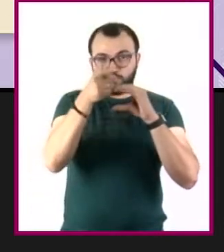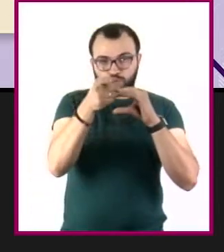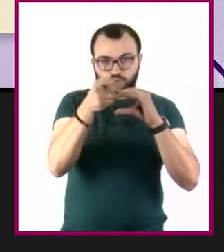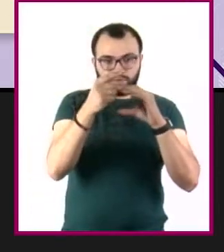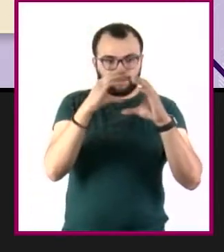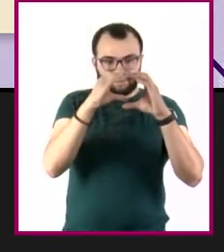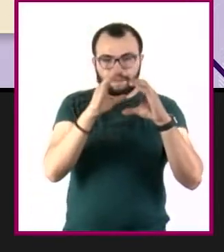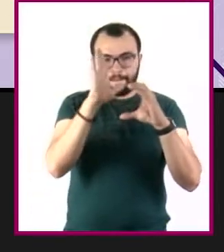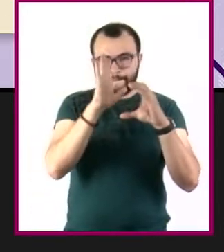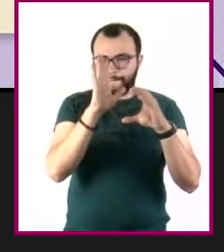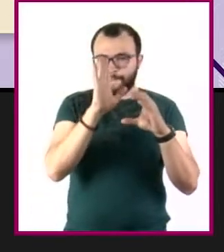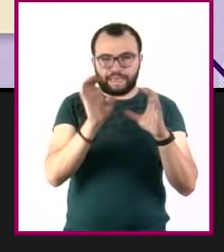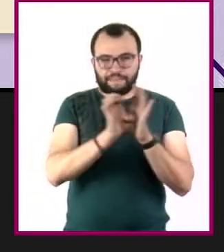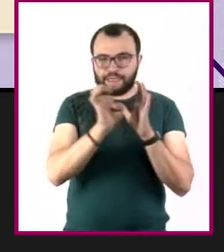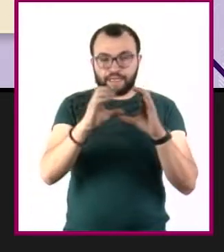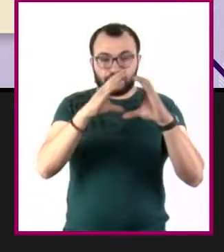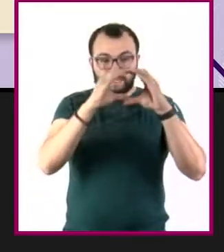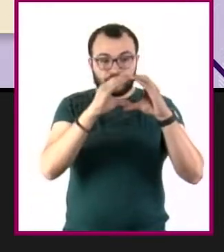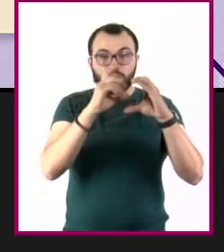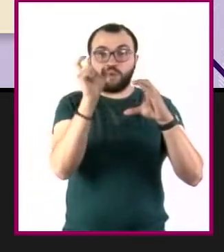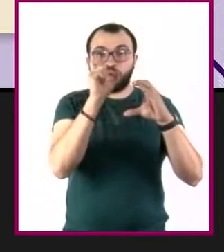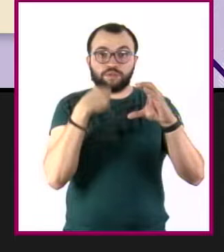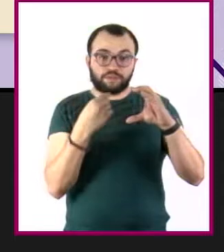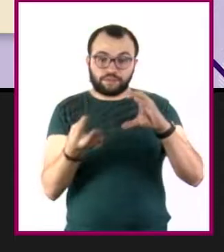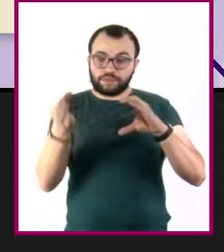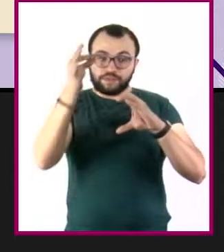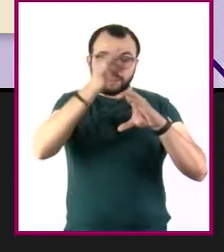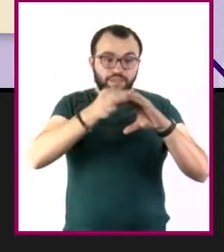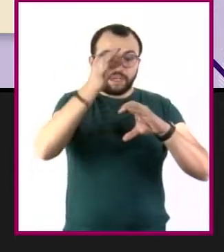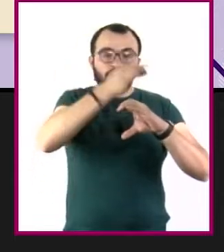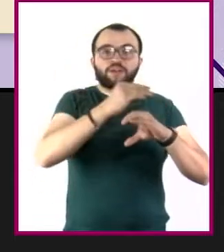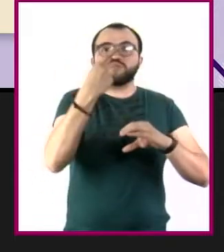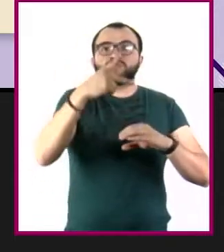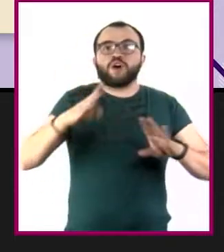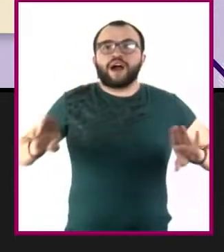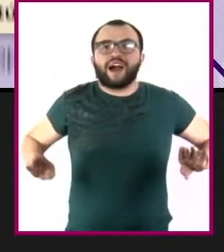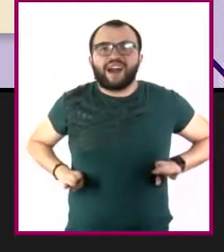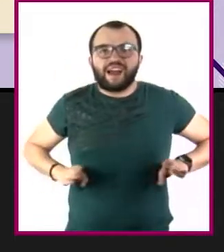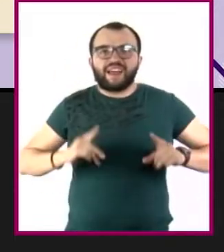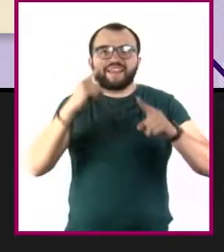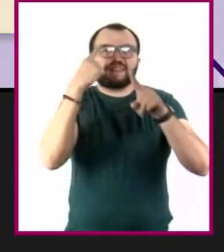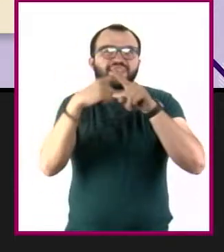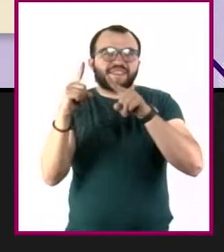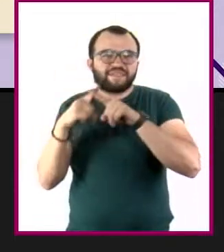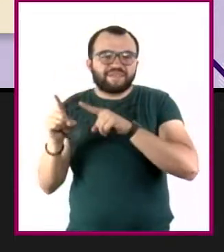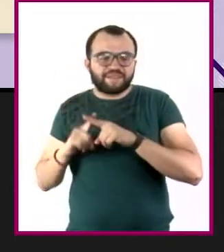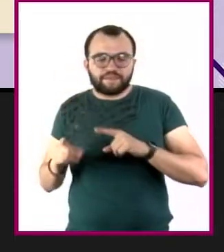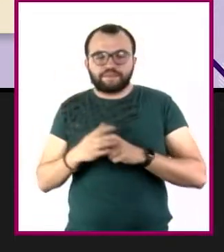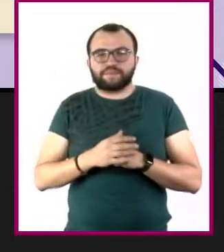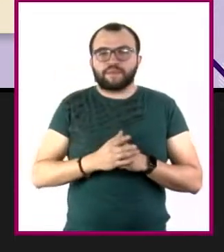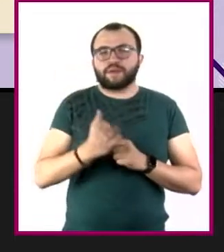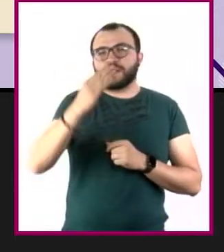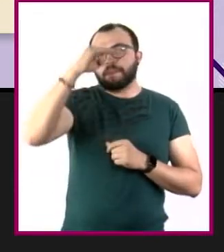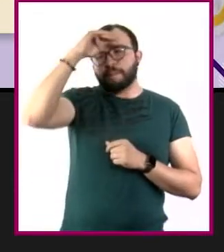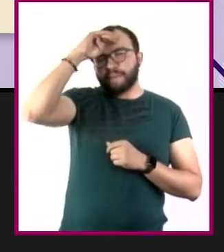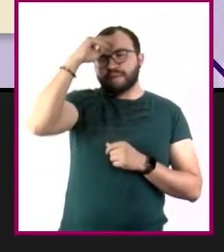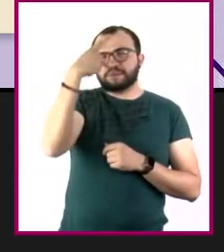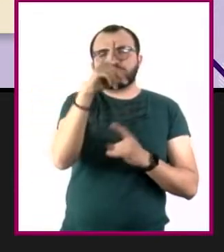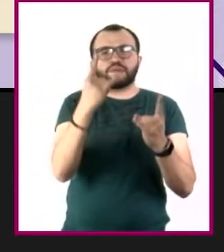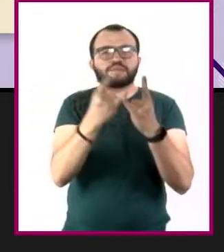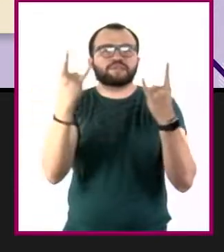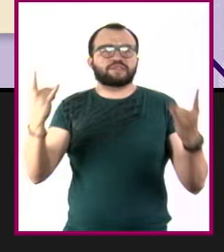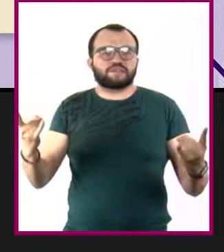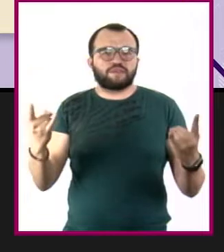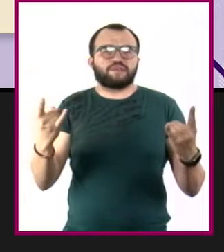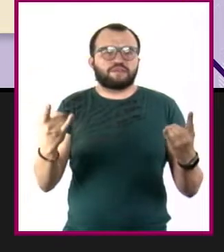alfileres que tiene clavados representan las propiedades o cualidades que tú tienes. Para empezar, pensemos en tu historia